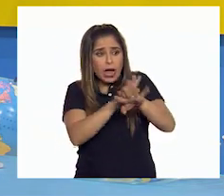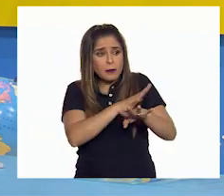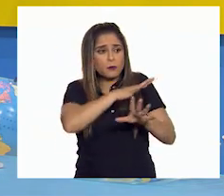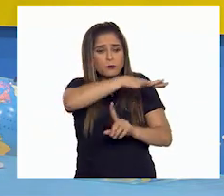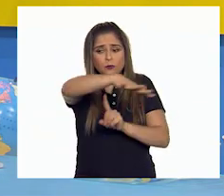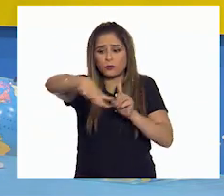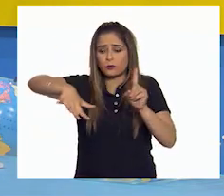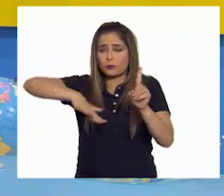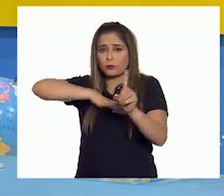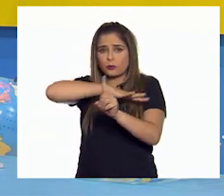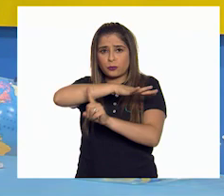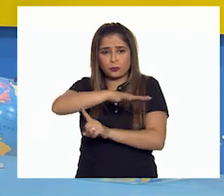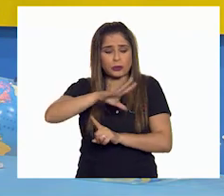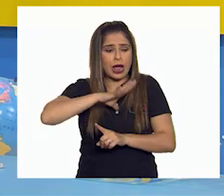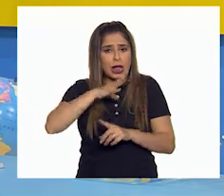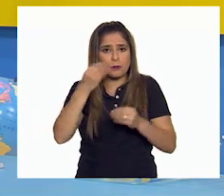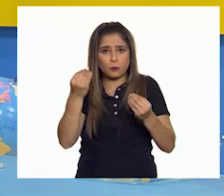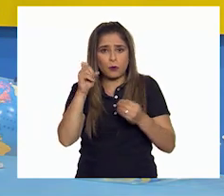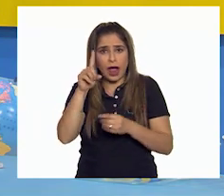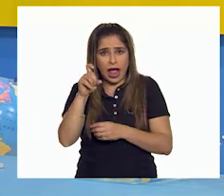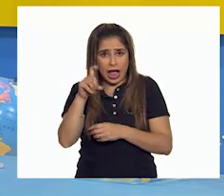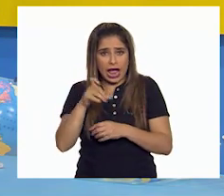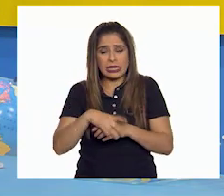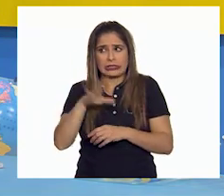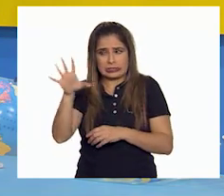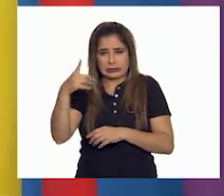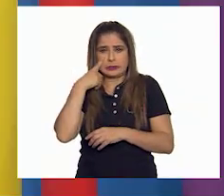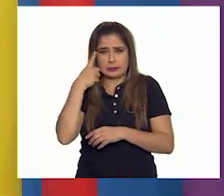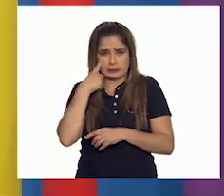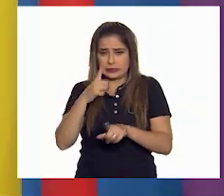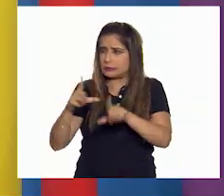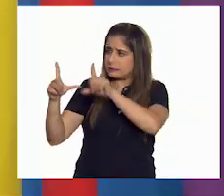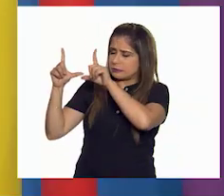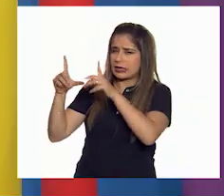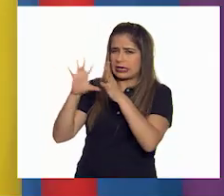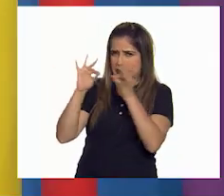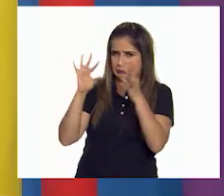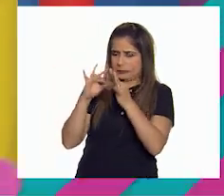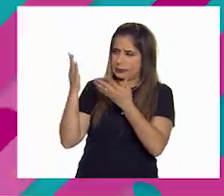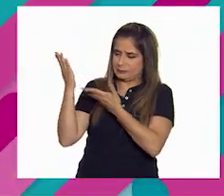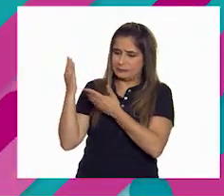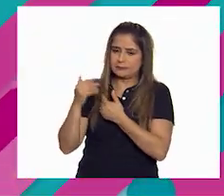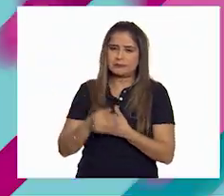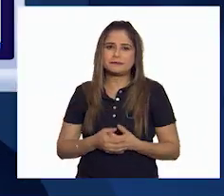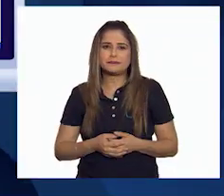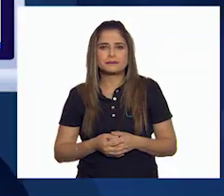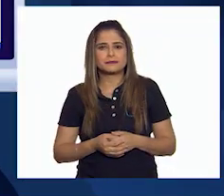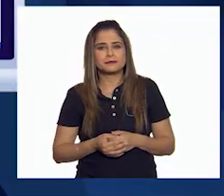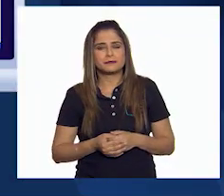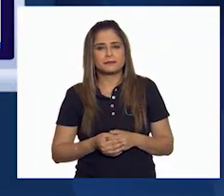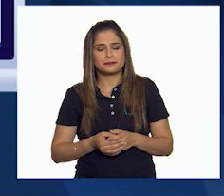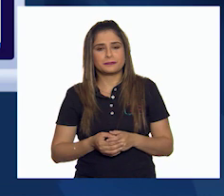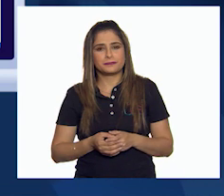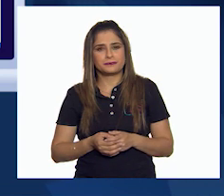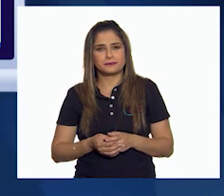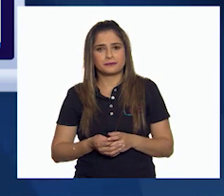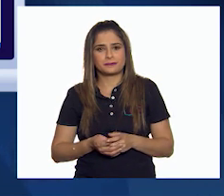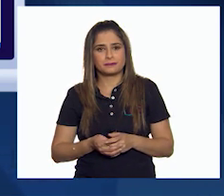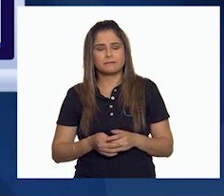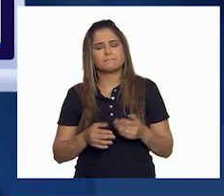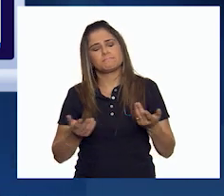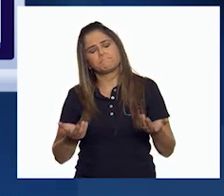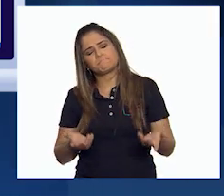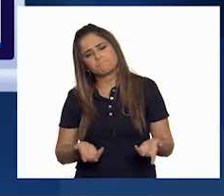bien. Veámoslo en la siguiente imagen. ¿Me podrías apoyar, Juan Carlos, a explicarla? Claro que sí, maestra. Vamos a verlo.